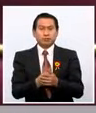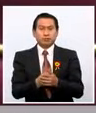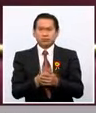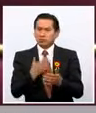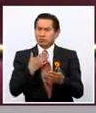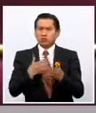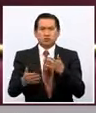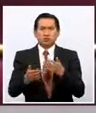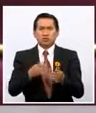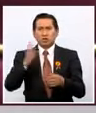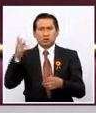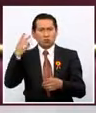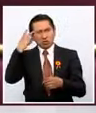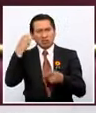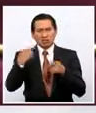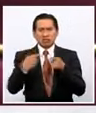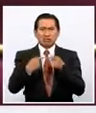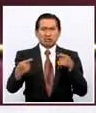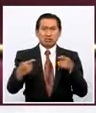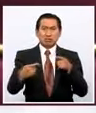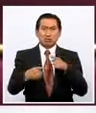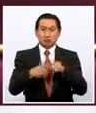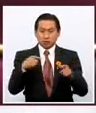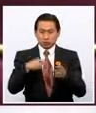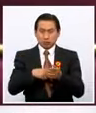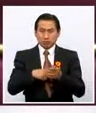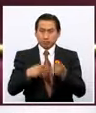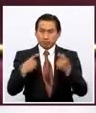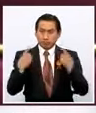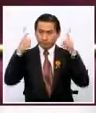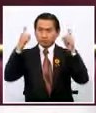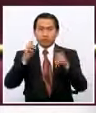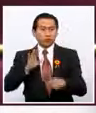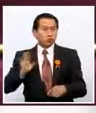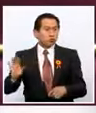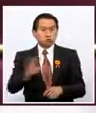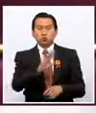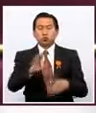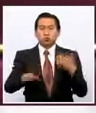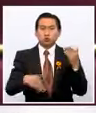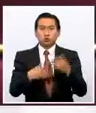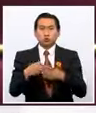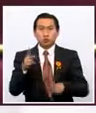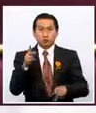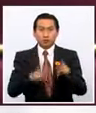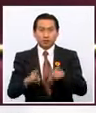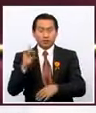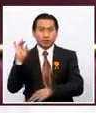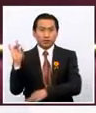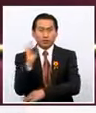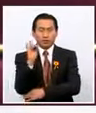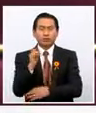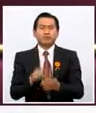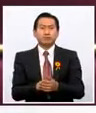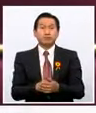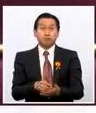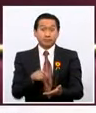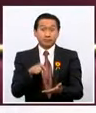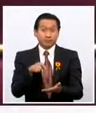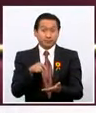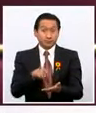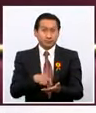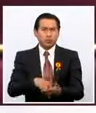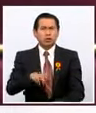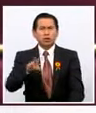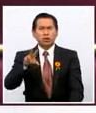nuestras diferencias es un logro de todos los bolivianos en ese contexto no lo